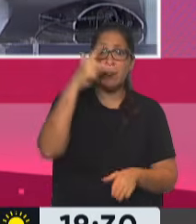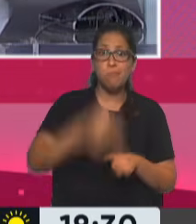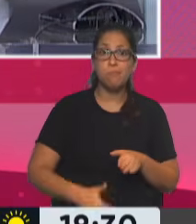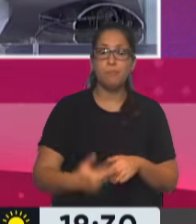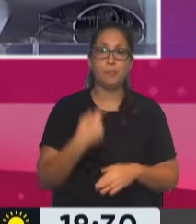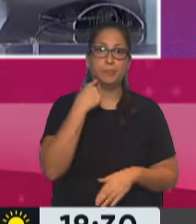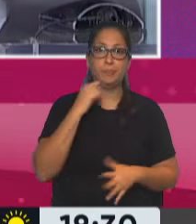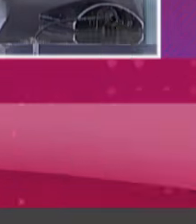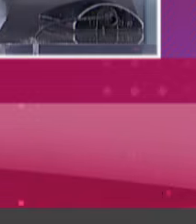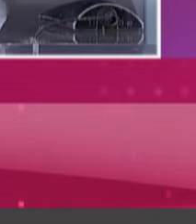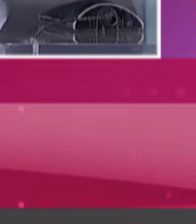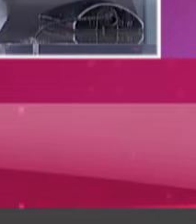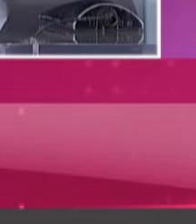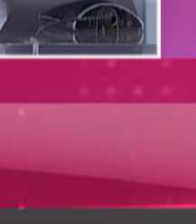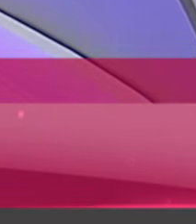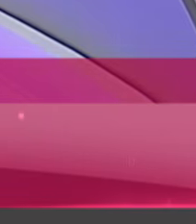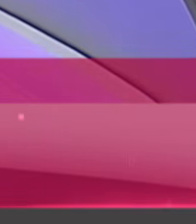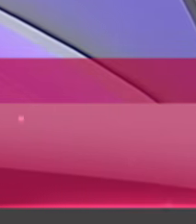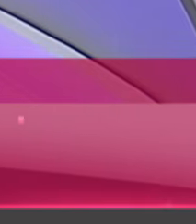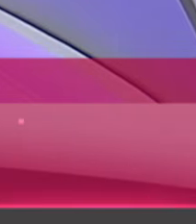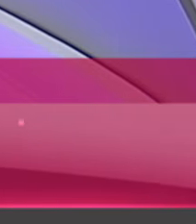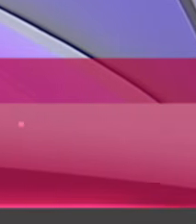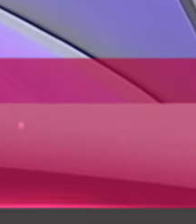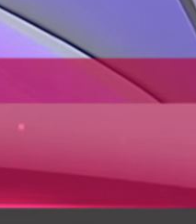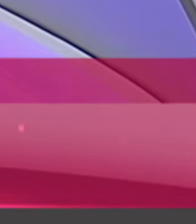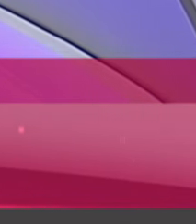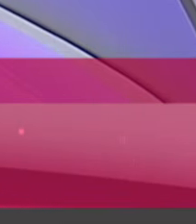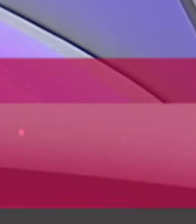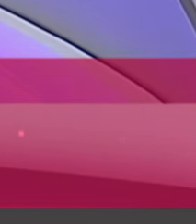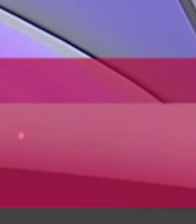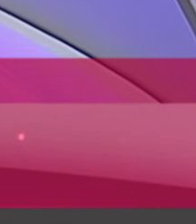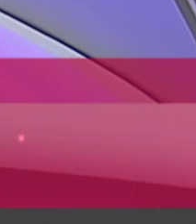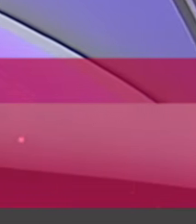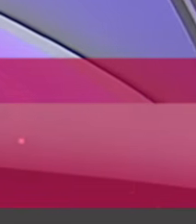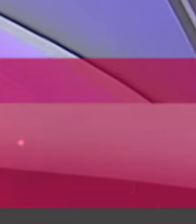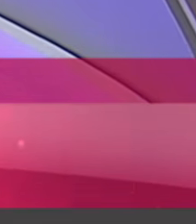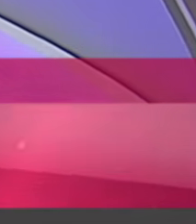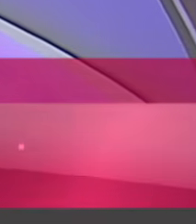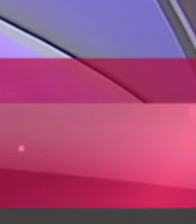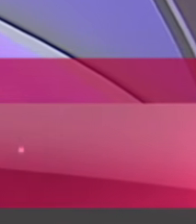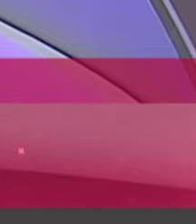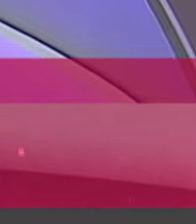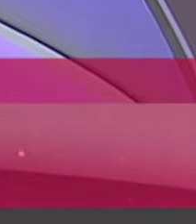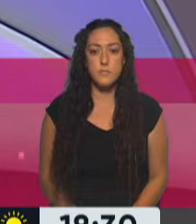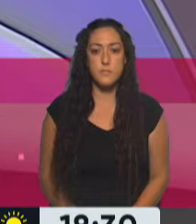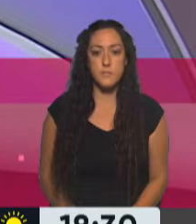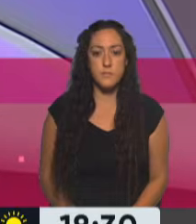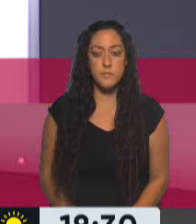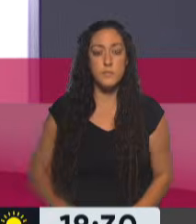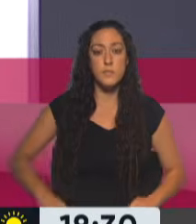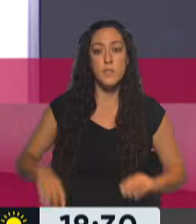tener también sus consecuencias. ¿Y qué tan fácil es la aplicabilidad de esta ley? Porque a veces quedan muy lindos para los